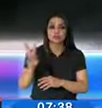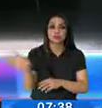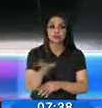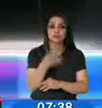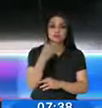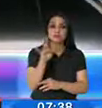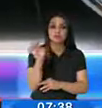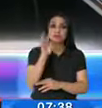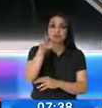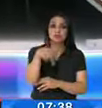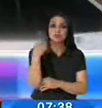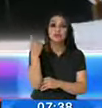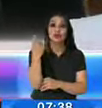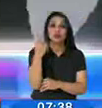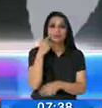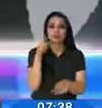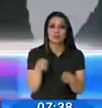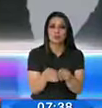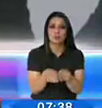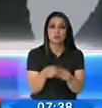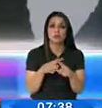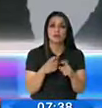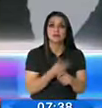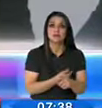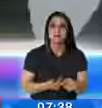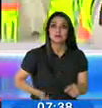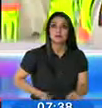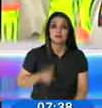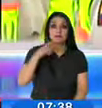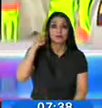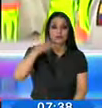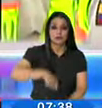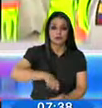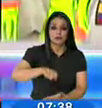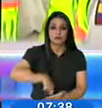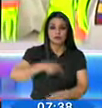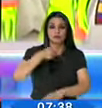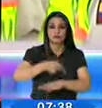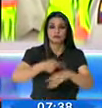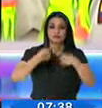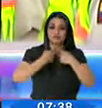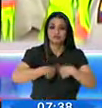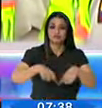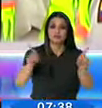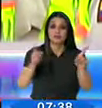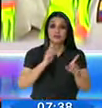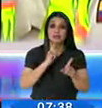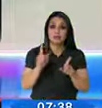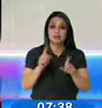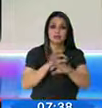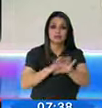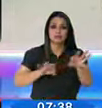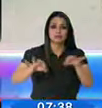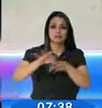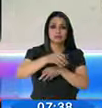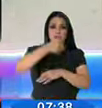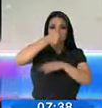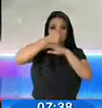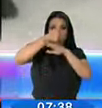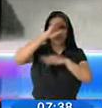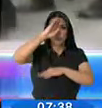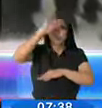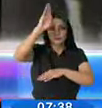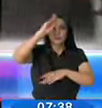de enero de 2011, suscrito por el expresidente Rafael Correa, mediante el cual se estableció la reorganización de la Policía